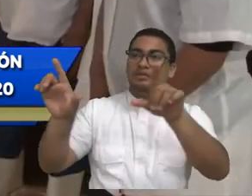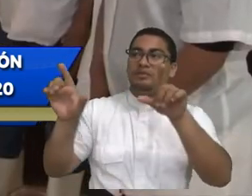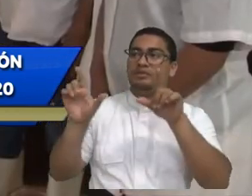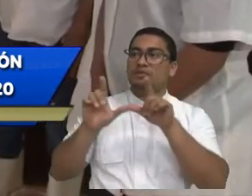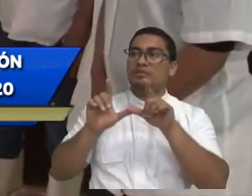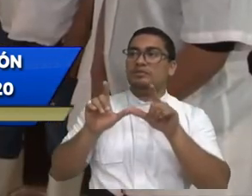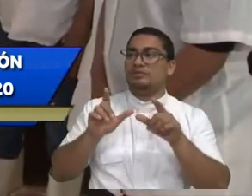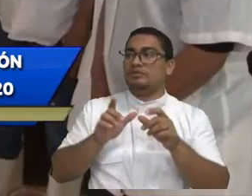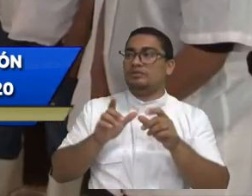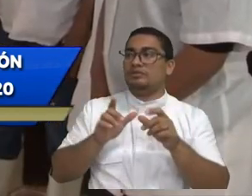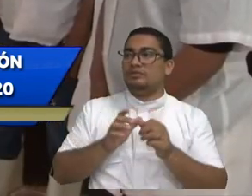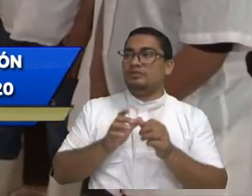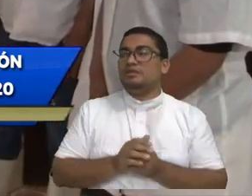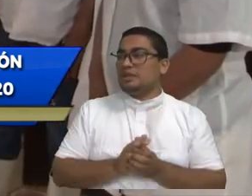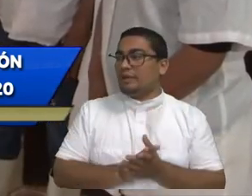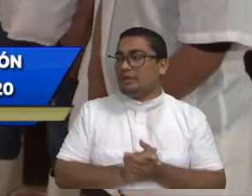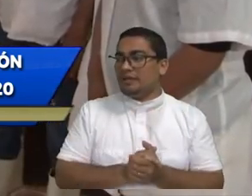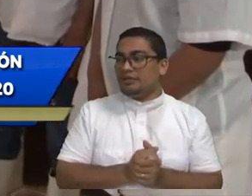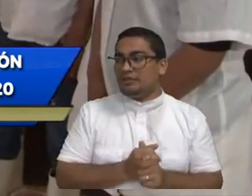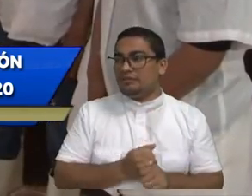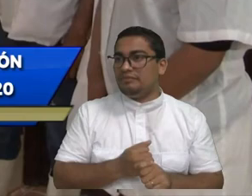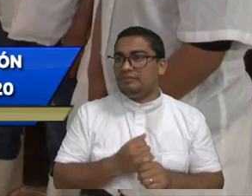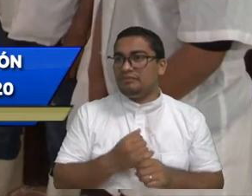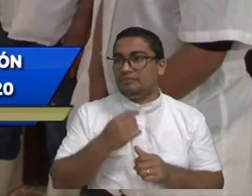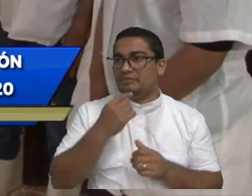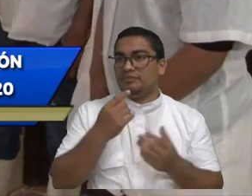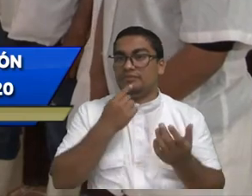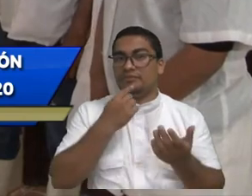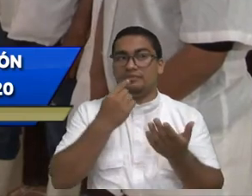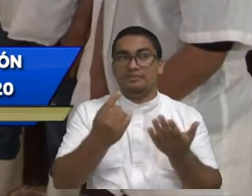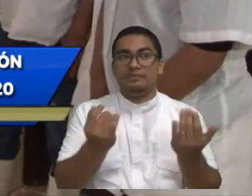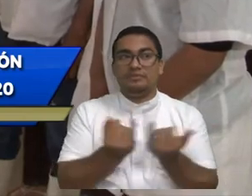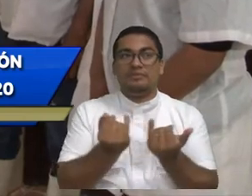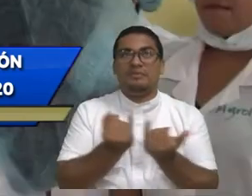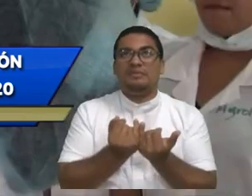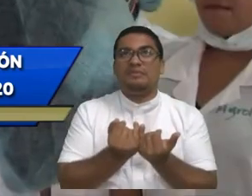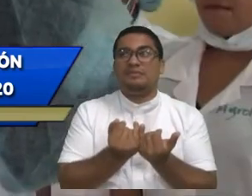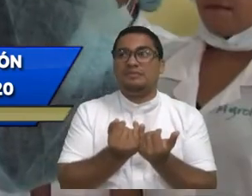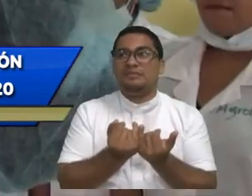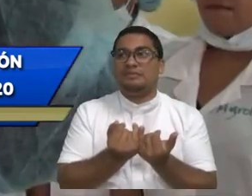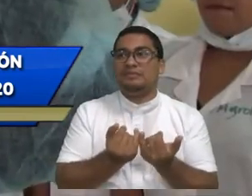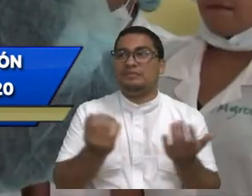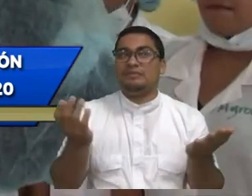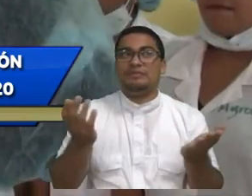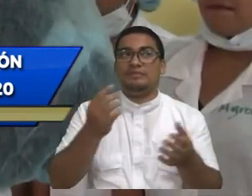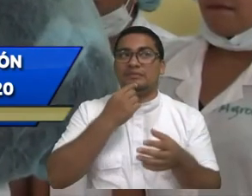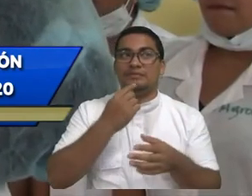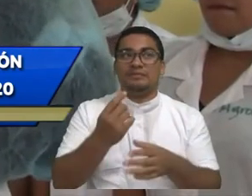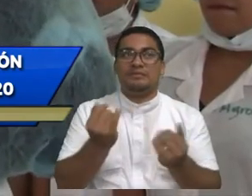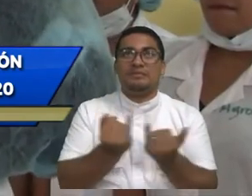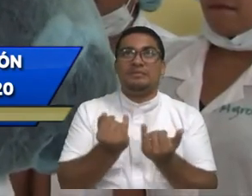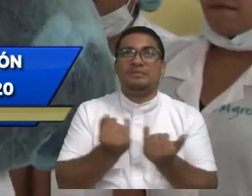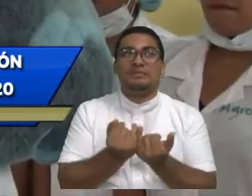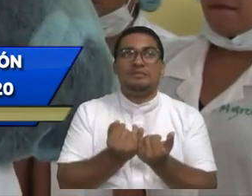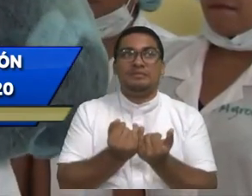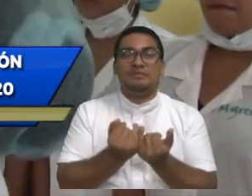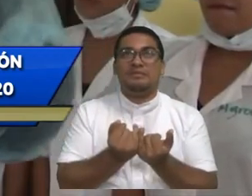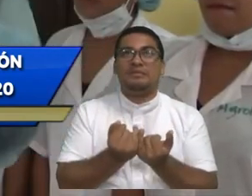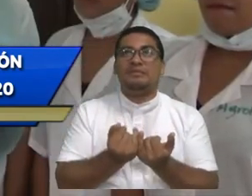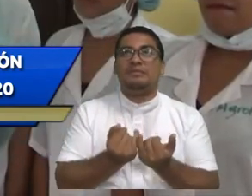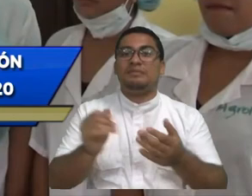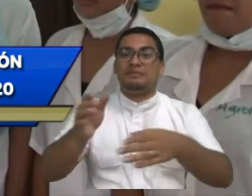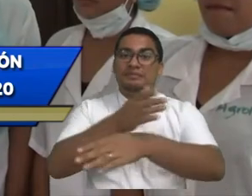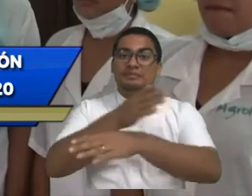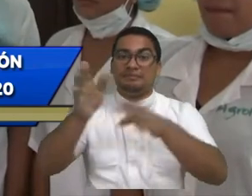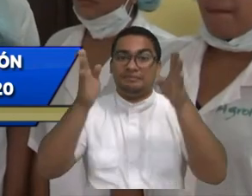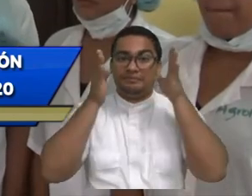pero también y sí también tenemos servicios de atención pues a través de